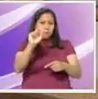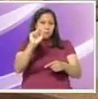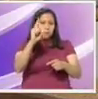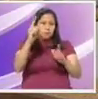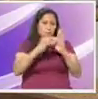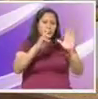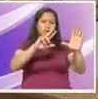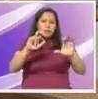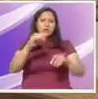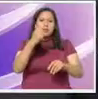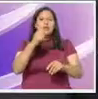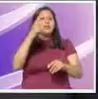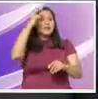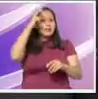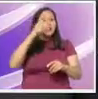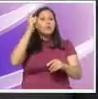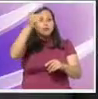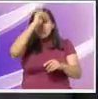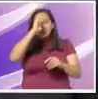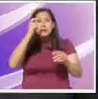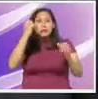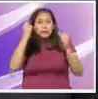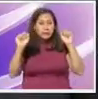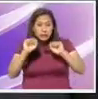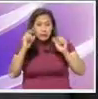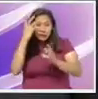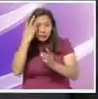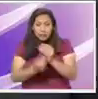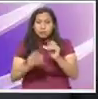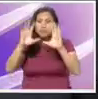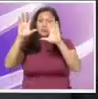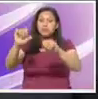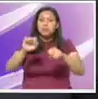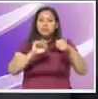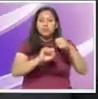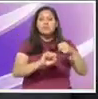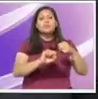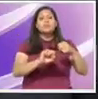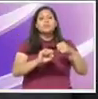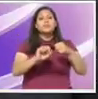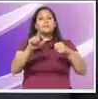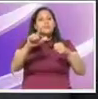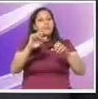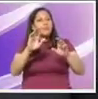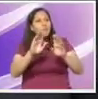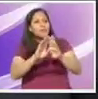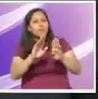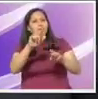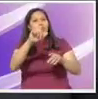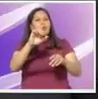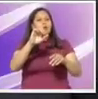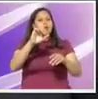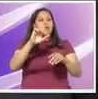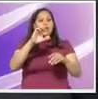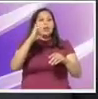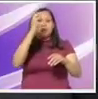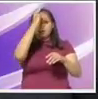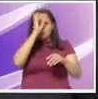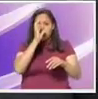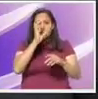Están huyendo Hidalgo, Allende y los demás y los capturan, les ponen una celada en las norias de Acatita de Baján en